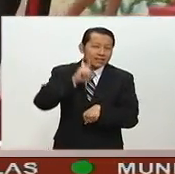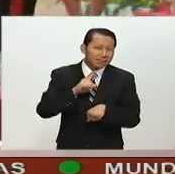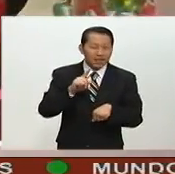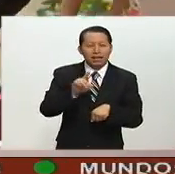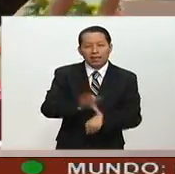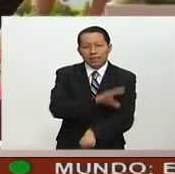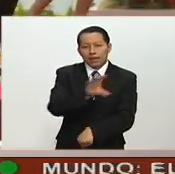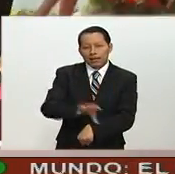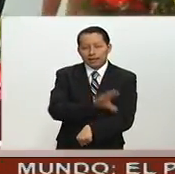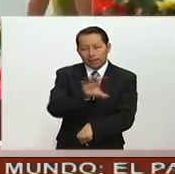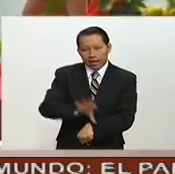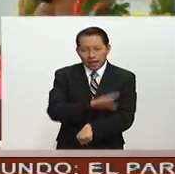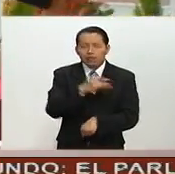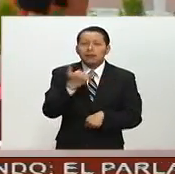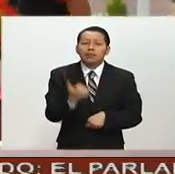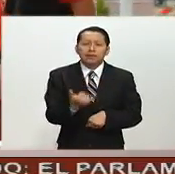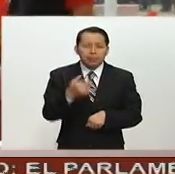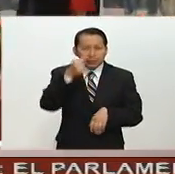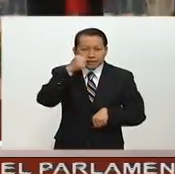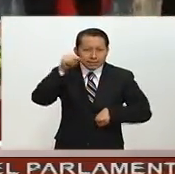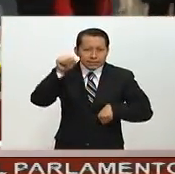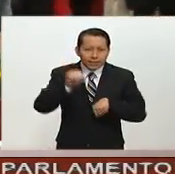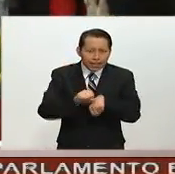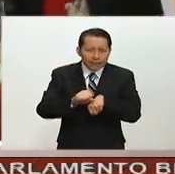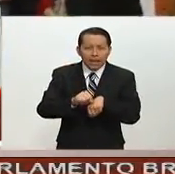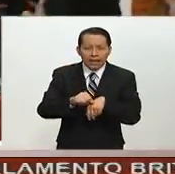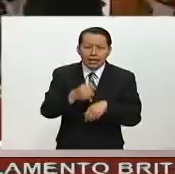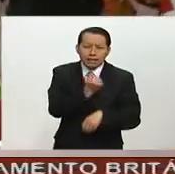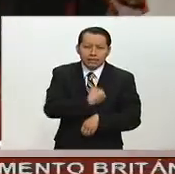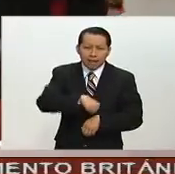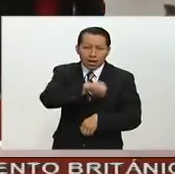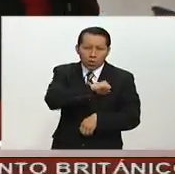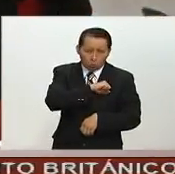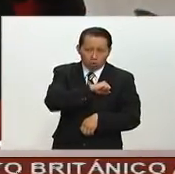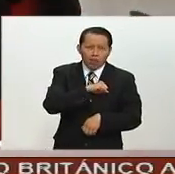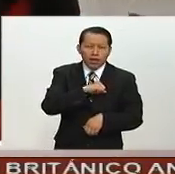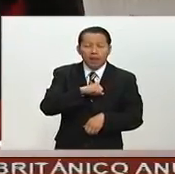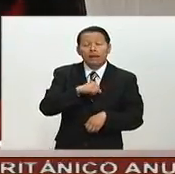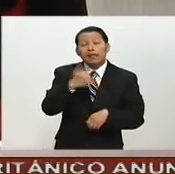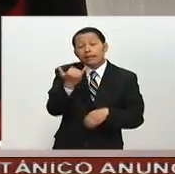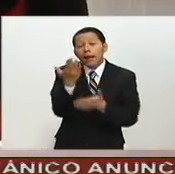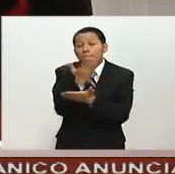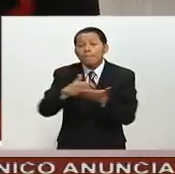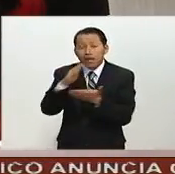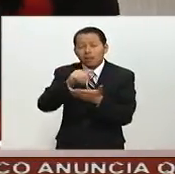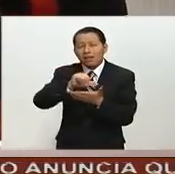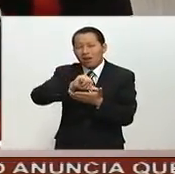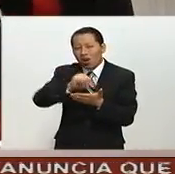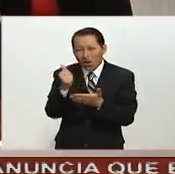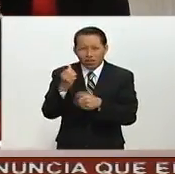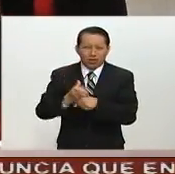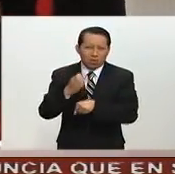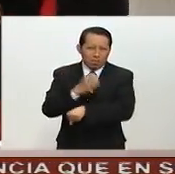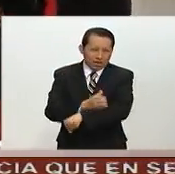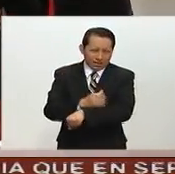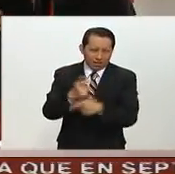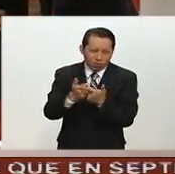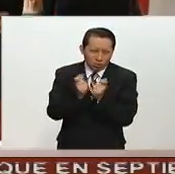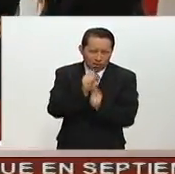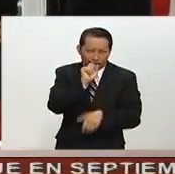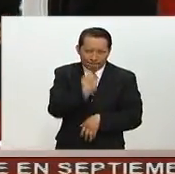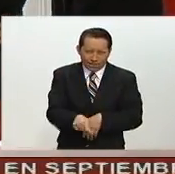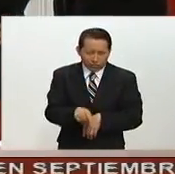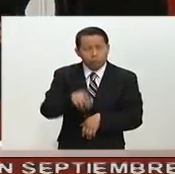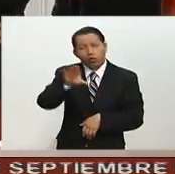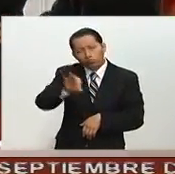Energía y también de la secretaria de Salud, más otras posiciones que le daría a sus compañeras de partido, lo cual